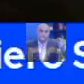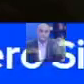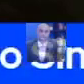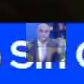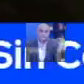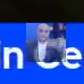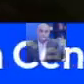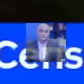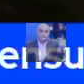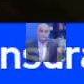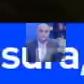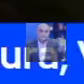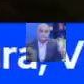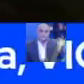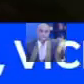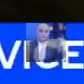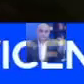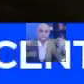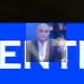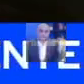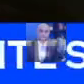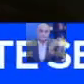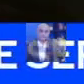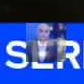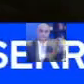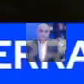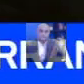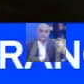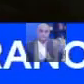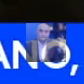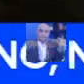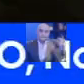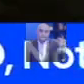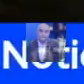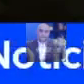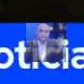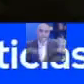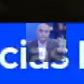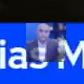quiero decir, que me quiero solidarizar con